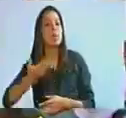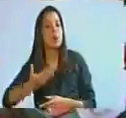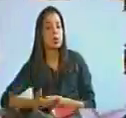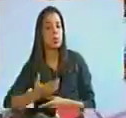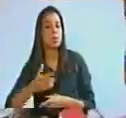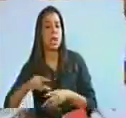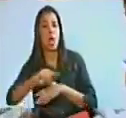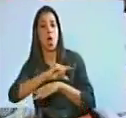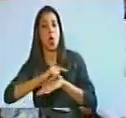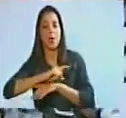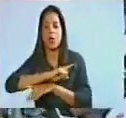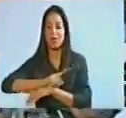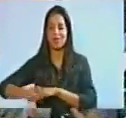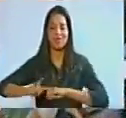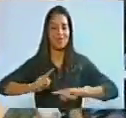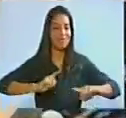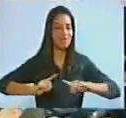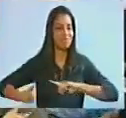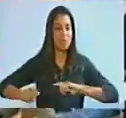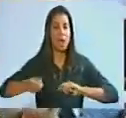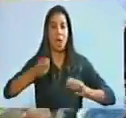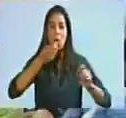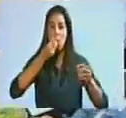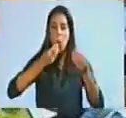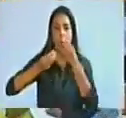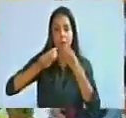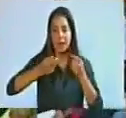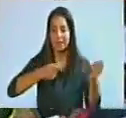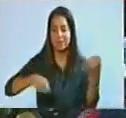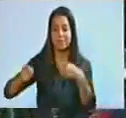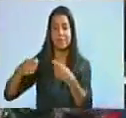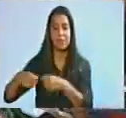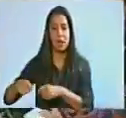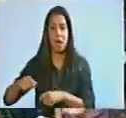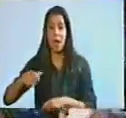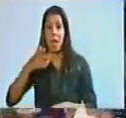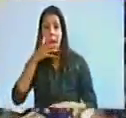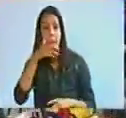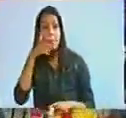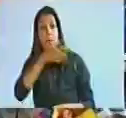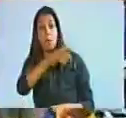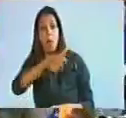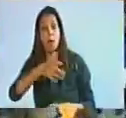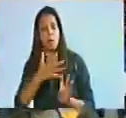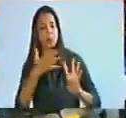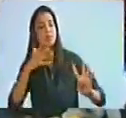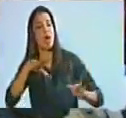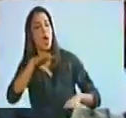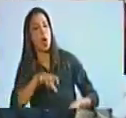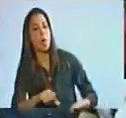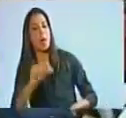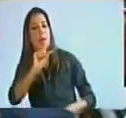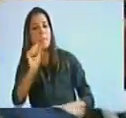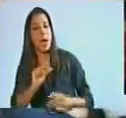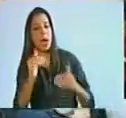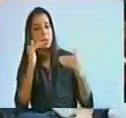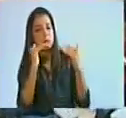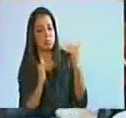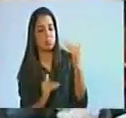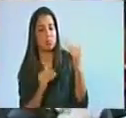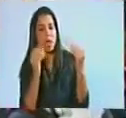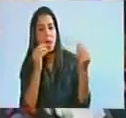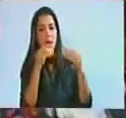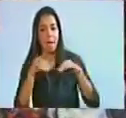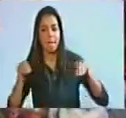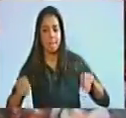el Estado venezolano, le lleguen a los precios que se acuerdan en las mesas de precios